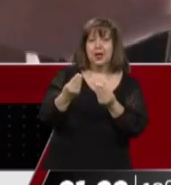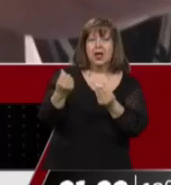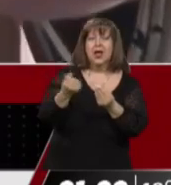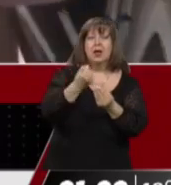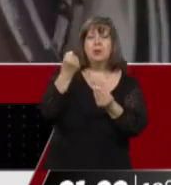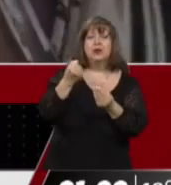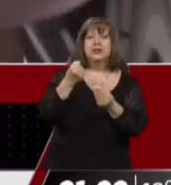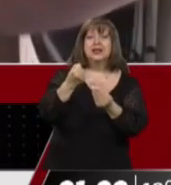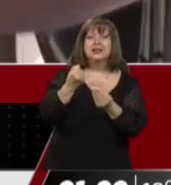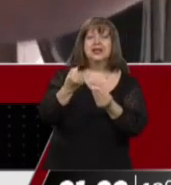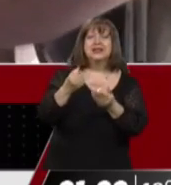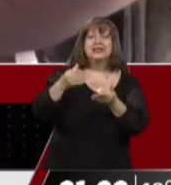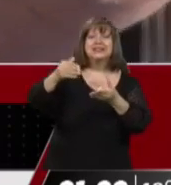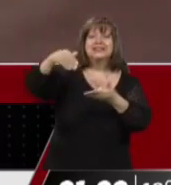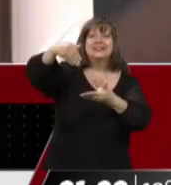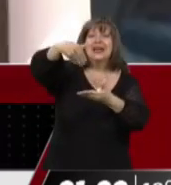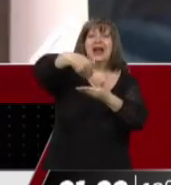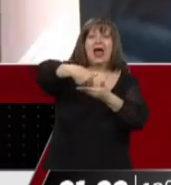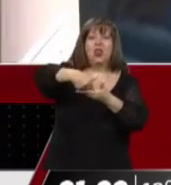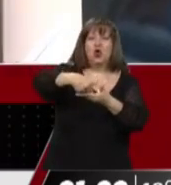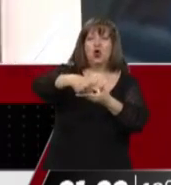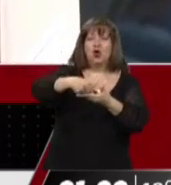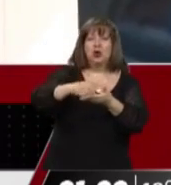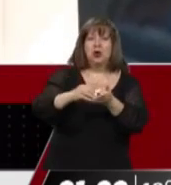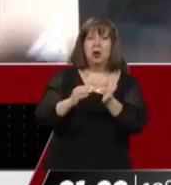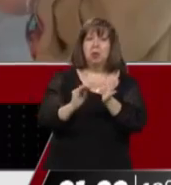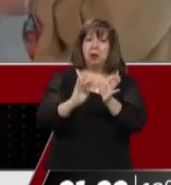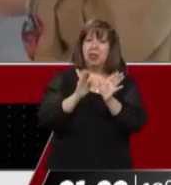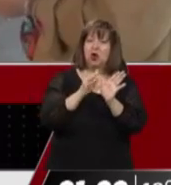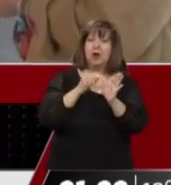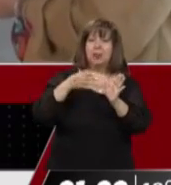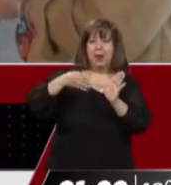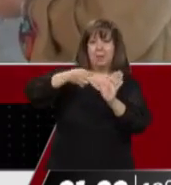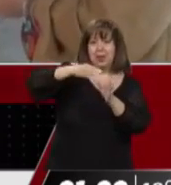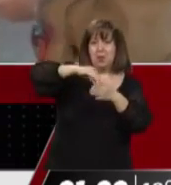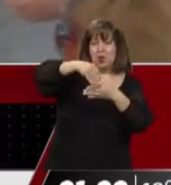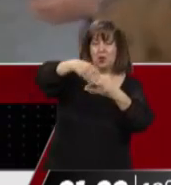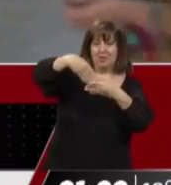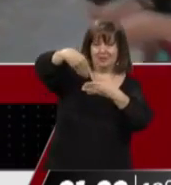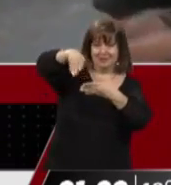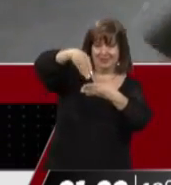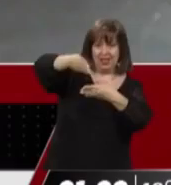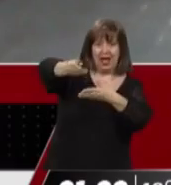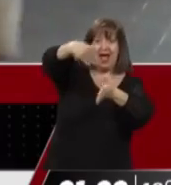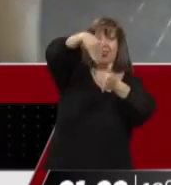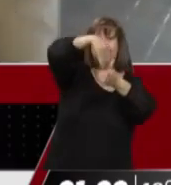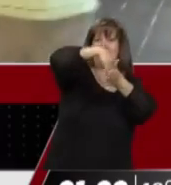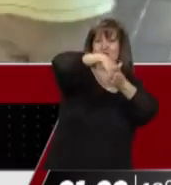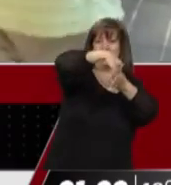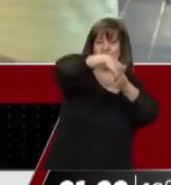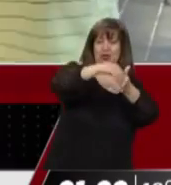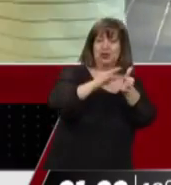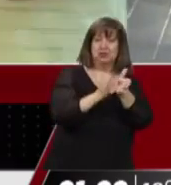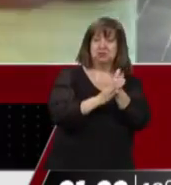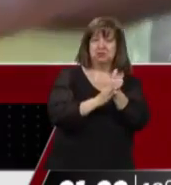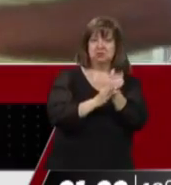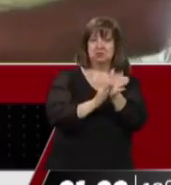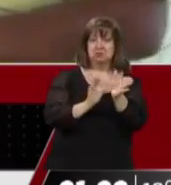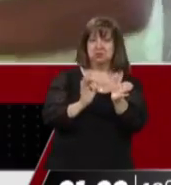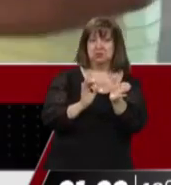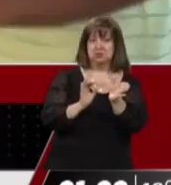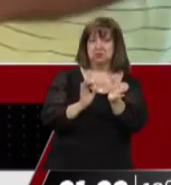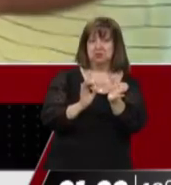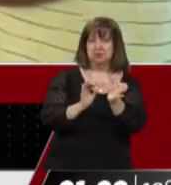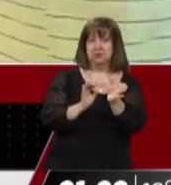importa es el sobre cerrado dice la norma con lo cual puede ir con la solapa adentro incluso